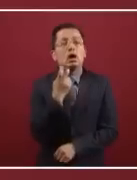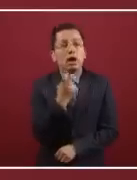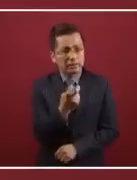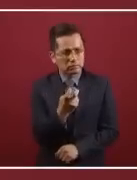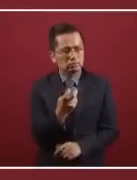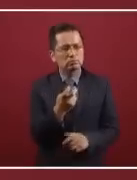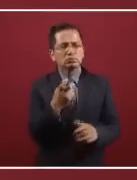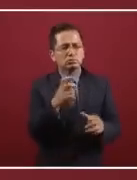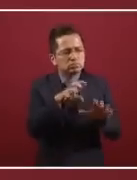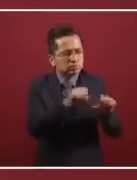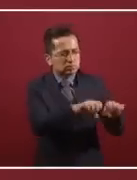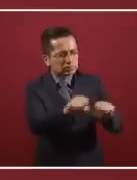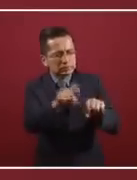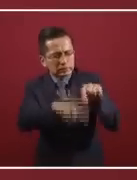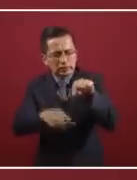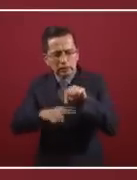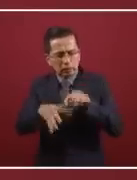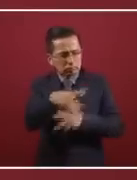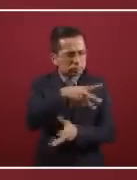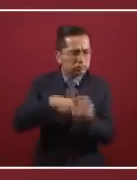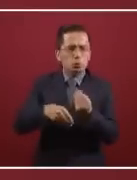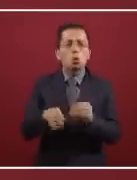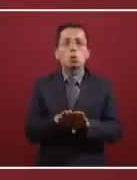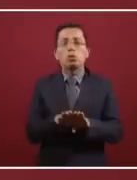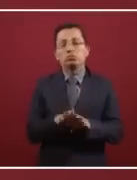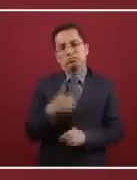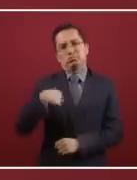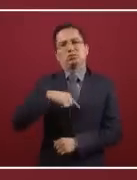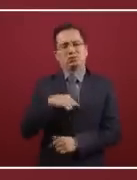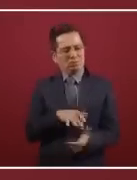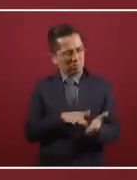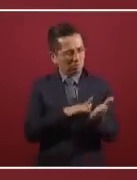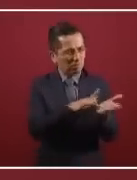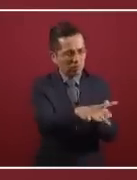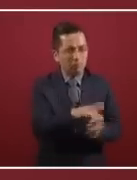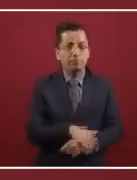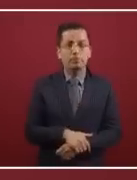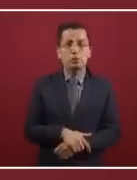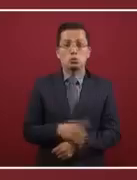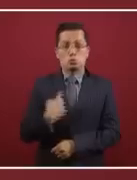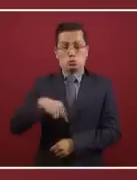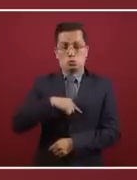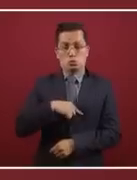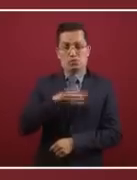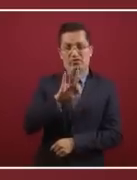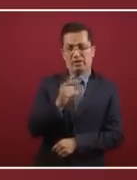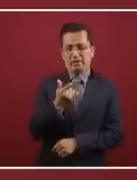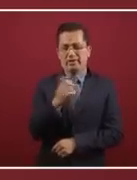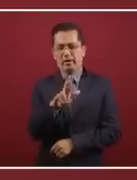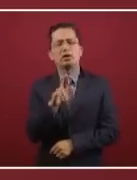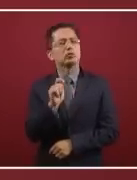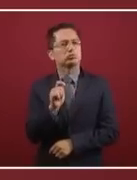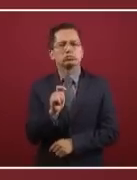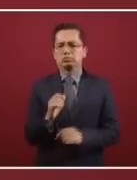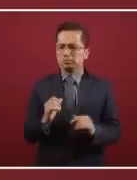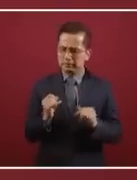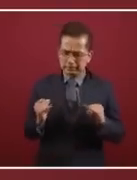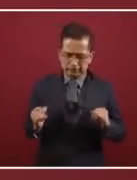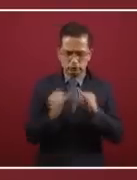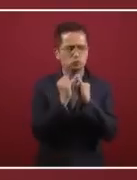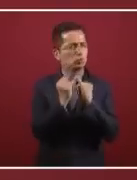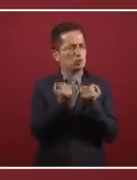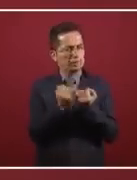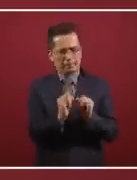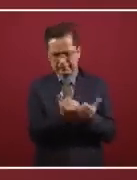gobierno. Nosotros, como ustedes saben, somos un órgano autónomo que tenemos una función que es la de